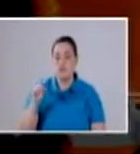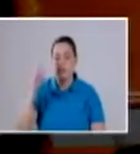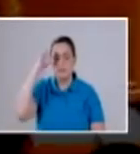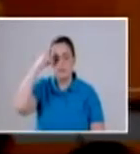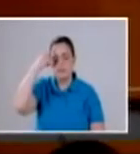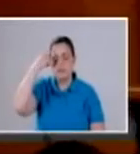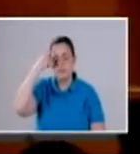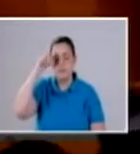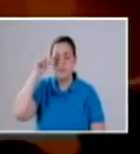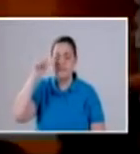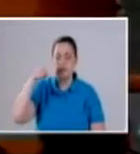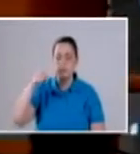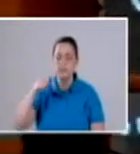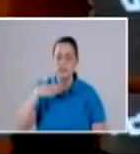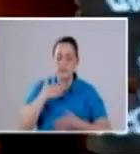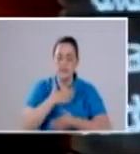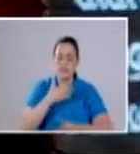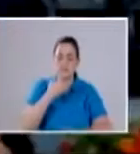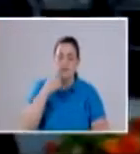hombres.